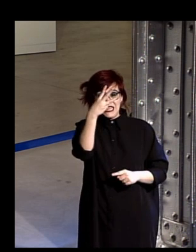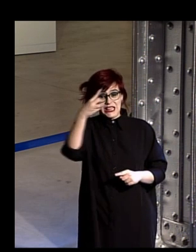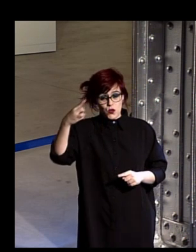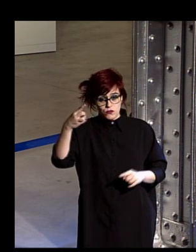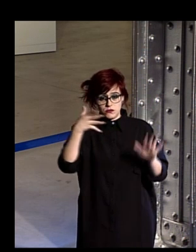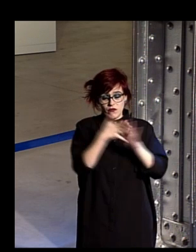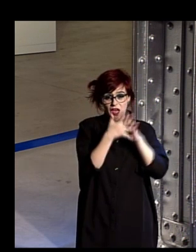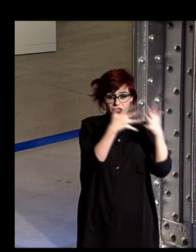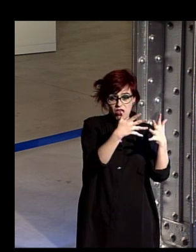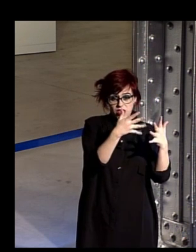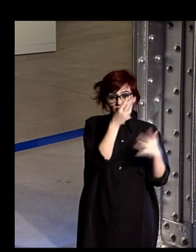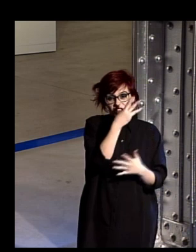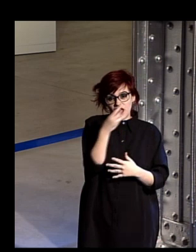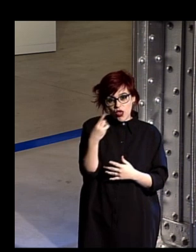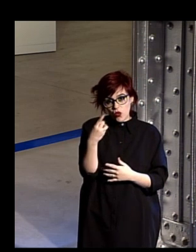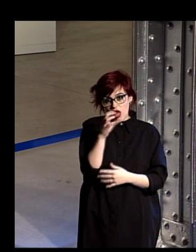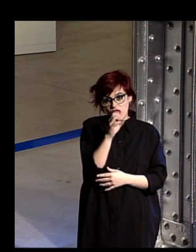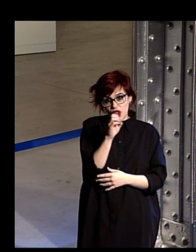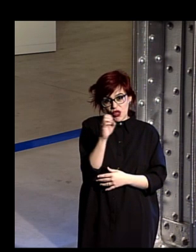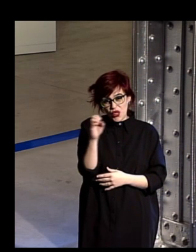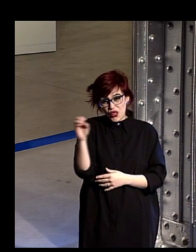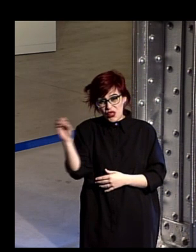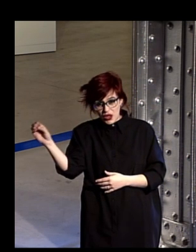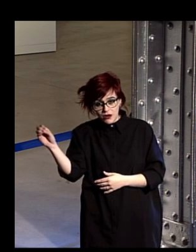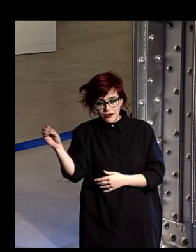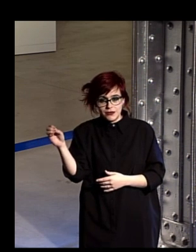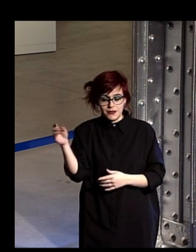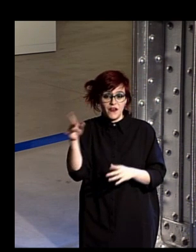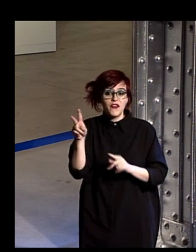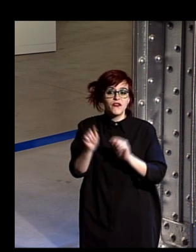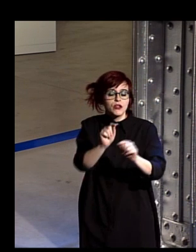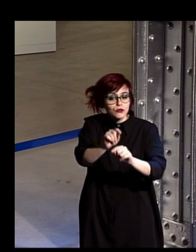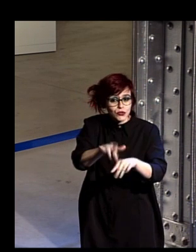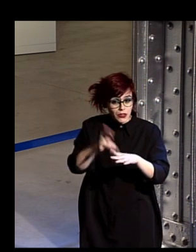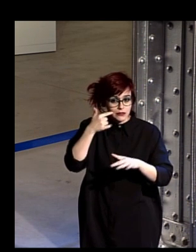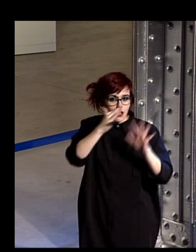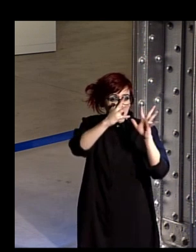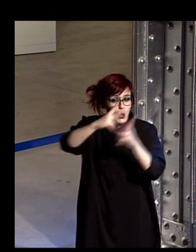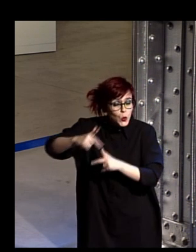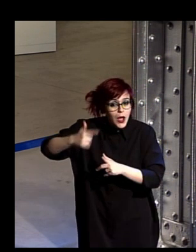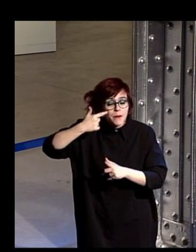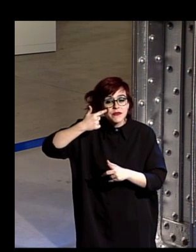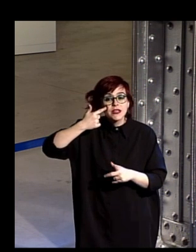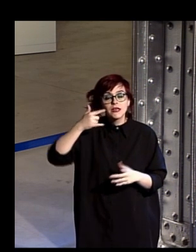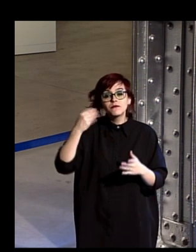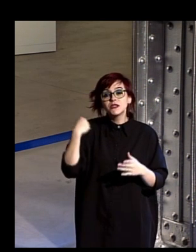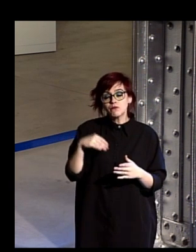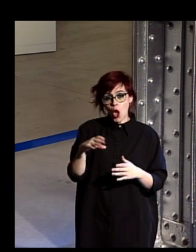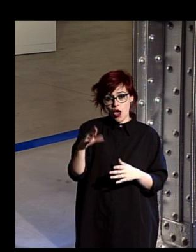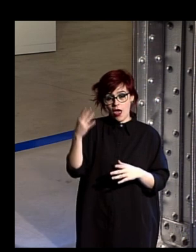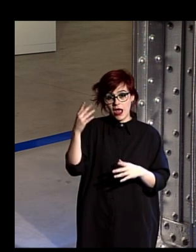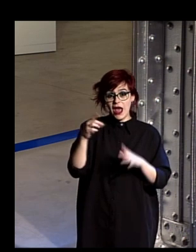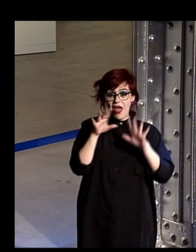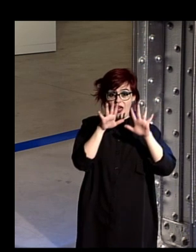ceros. Hay gente que se ha entretenido, hay gente para todo, y hay gente que se ha entretenido en calcular la cantidad de carbono que hay en